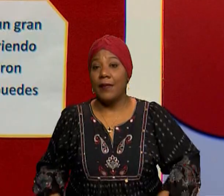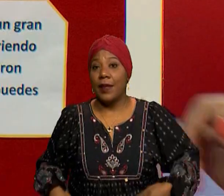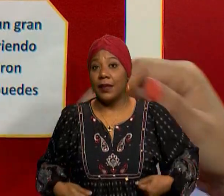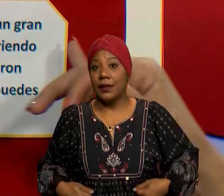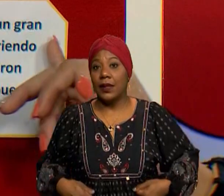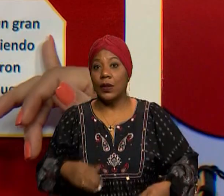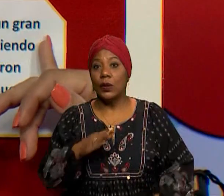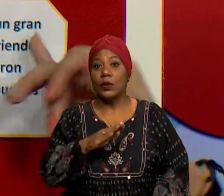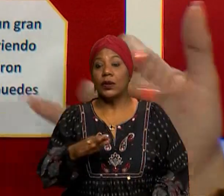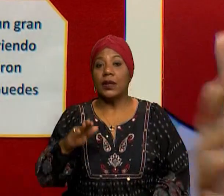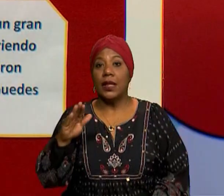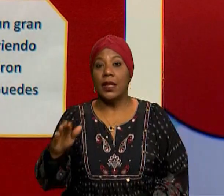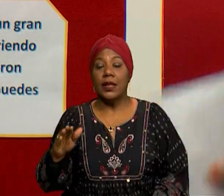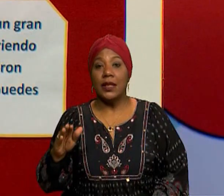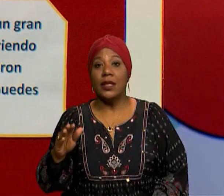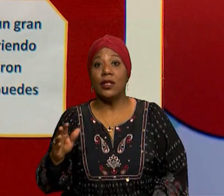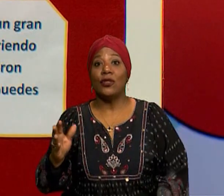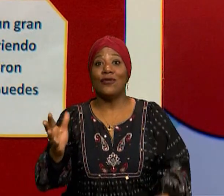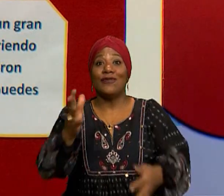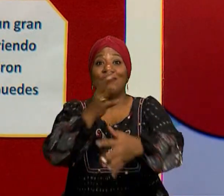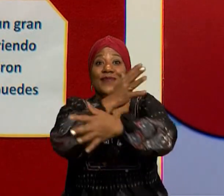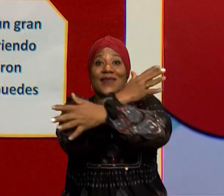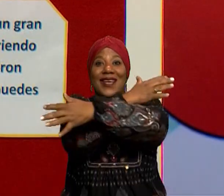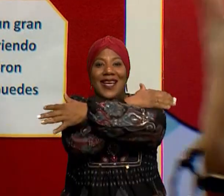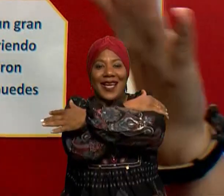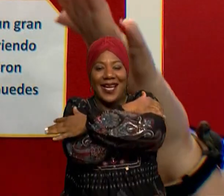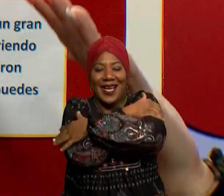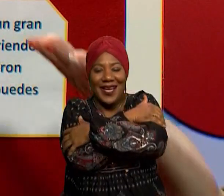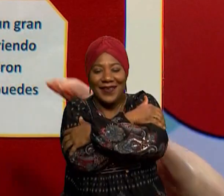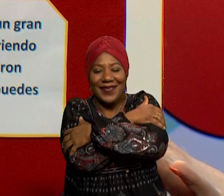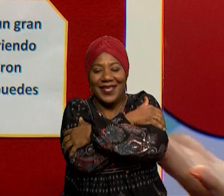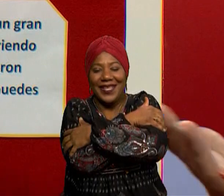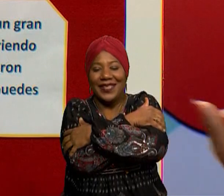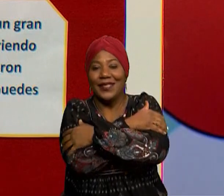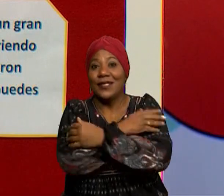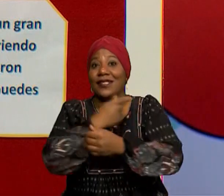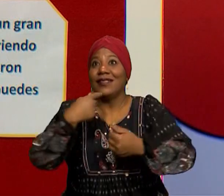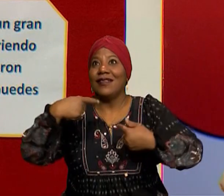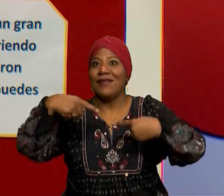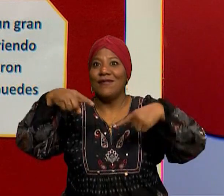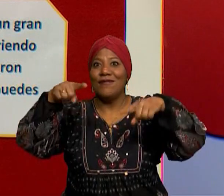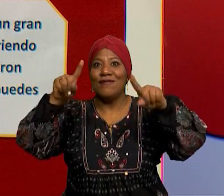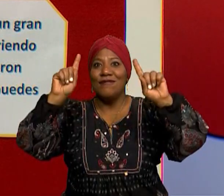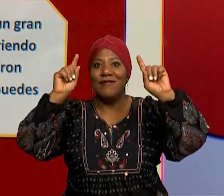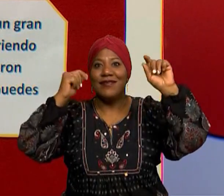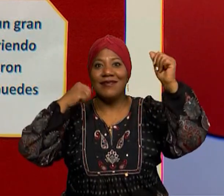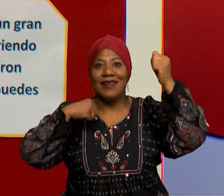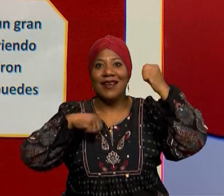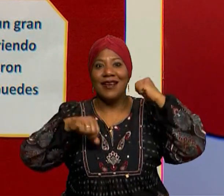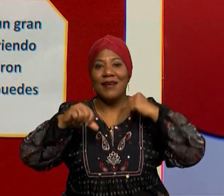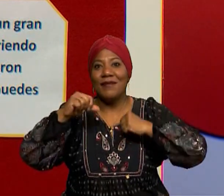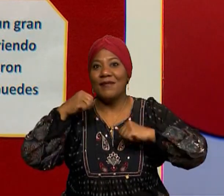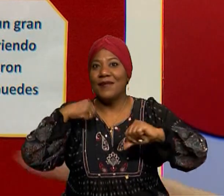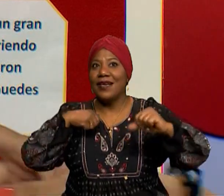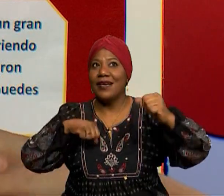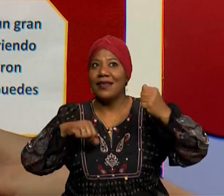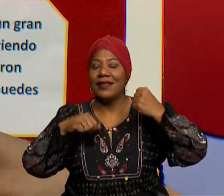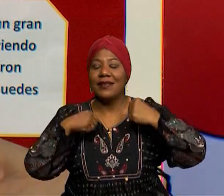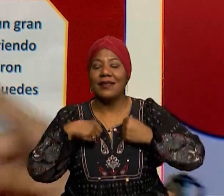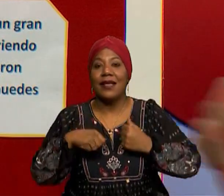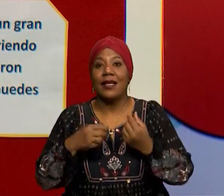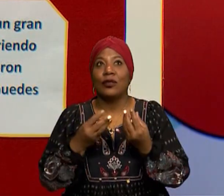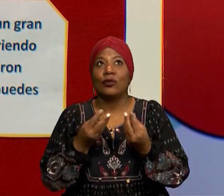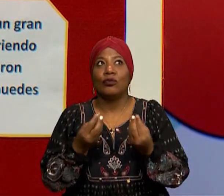niño se dieron un gran abrazo y vivieron felices para siempre, recorriendo